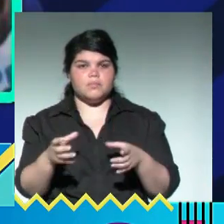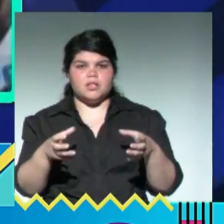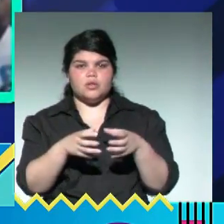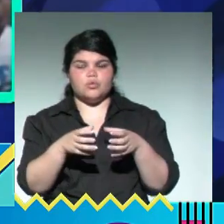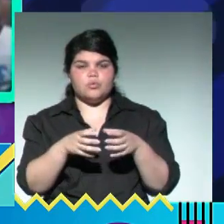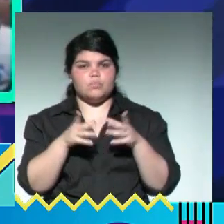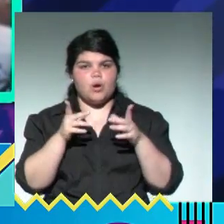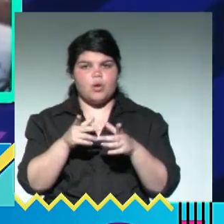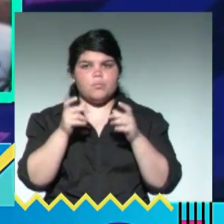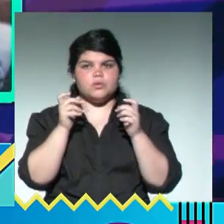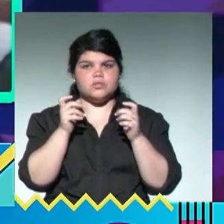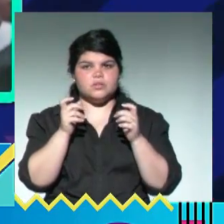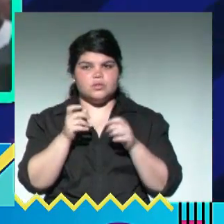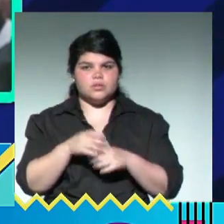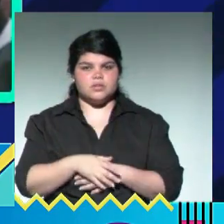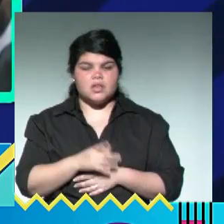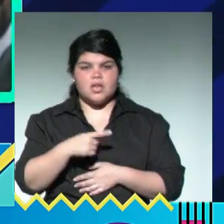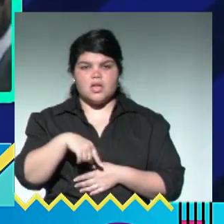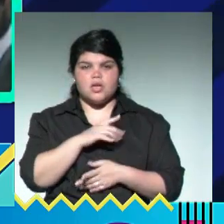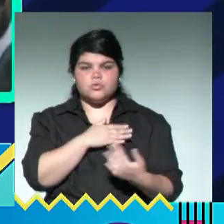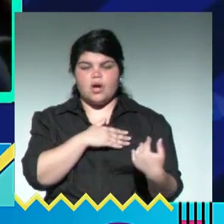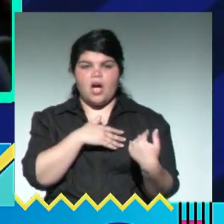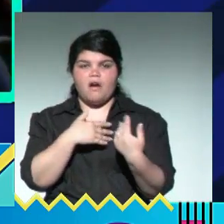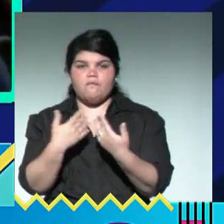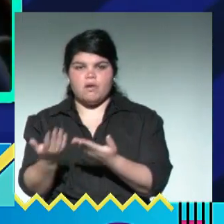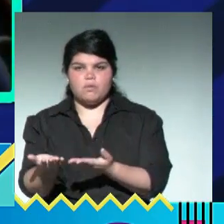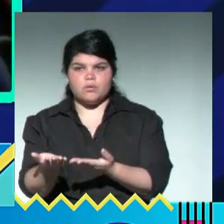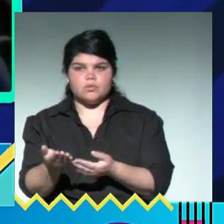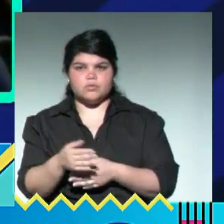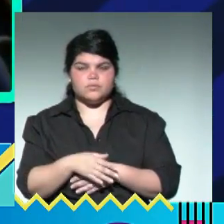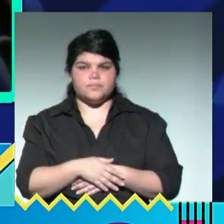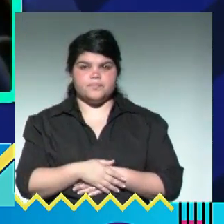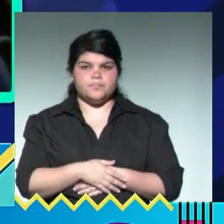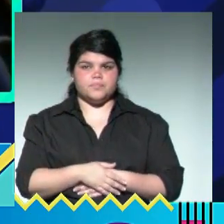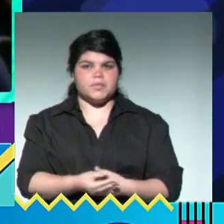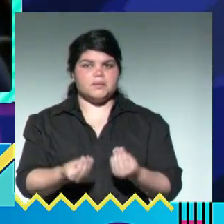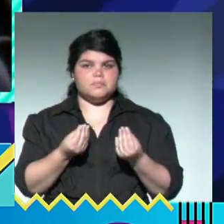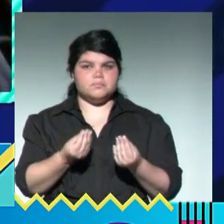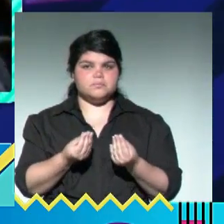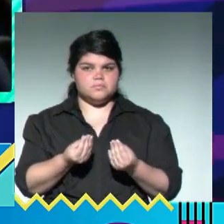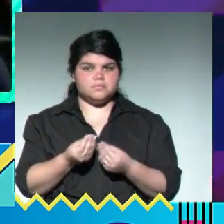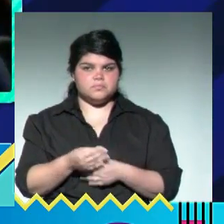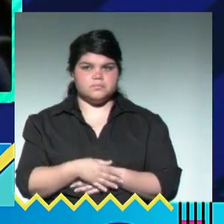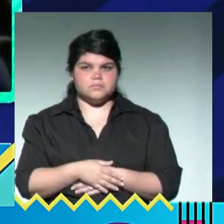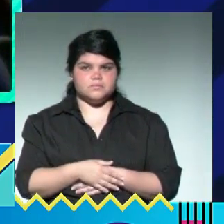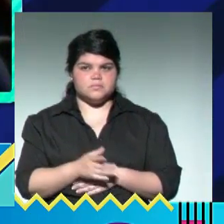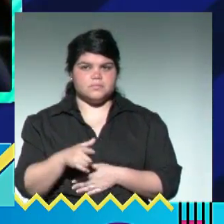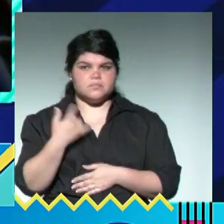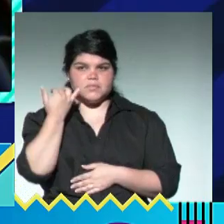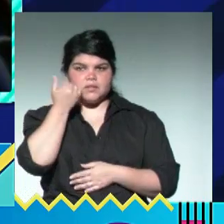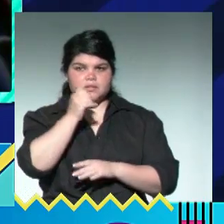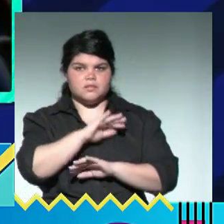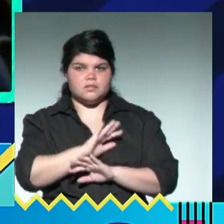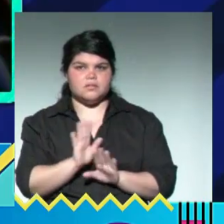termine votando a favor. Como de alguna manera diciendo, bueno, llegamos a una nueva situación